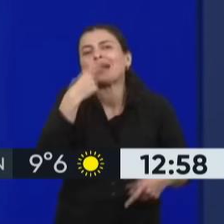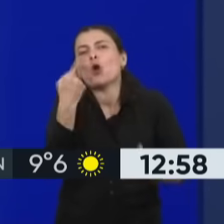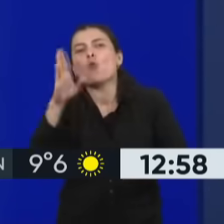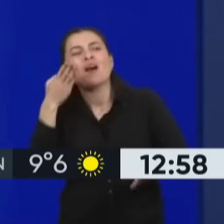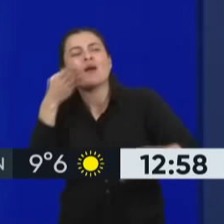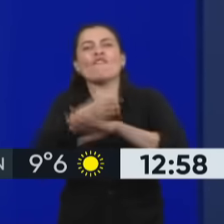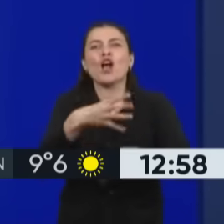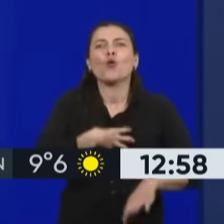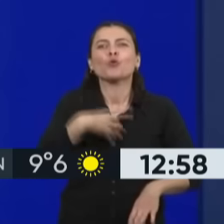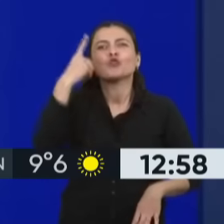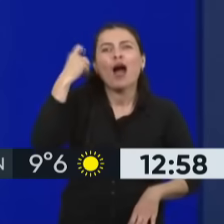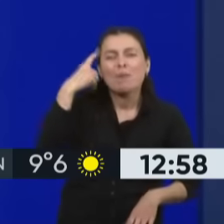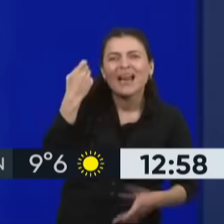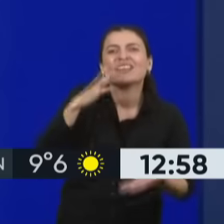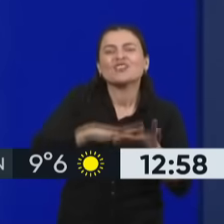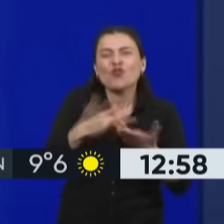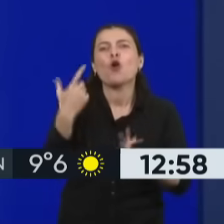de crecimiento,